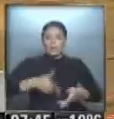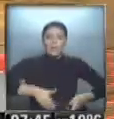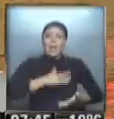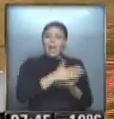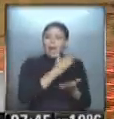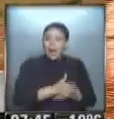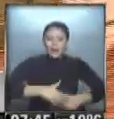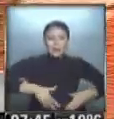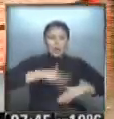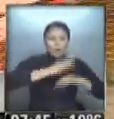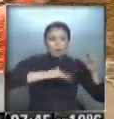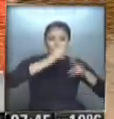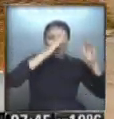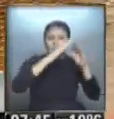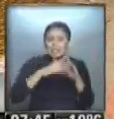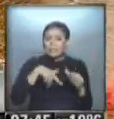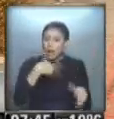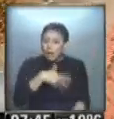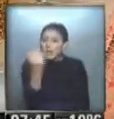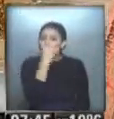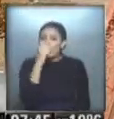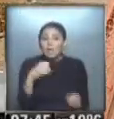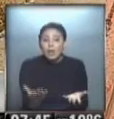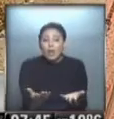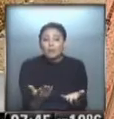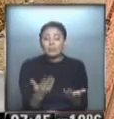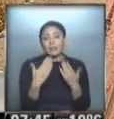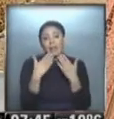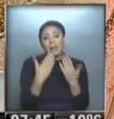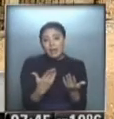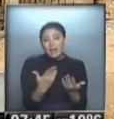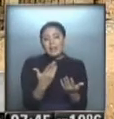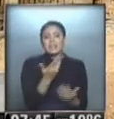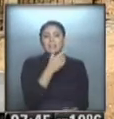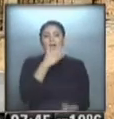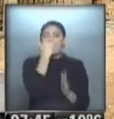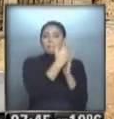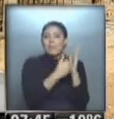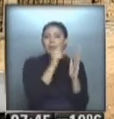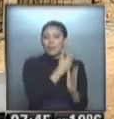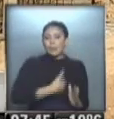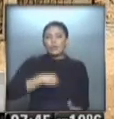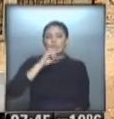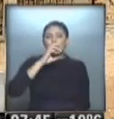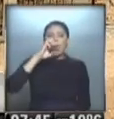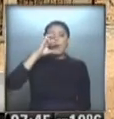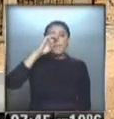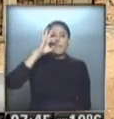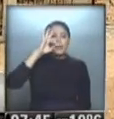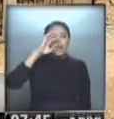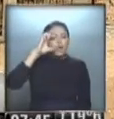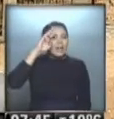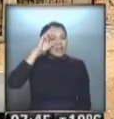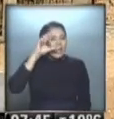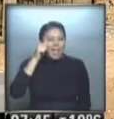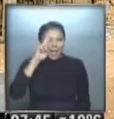la construcción de vivienda privada fundamentalmente por la posible refinanciación los créditos del procrear recordemos que hay alrededor de 50 mil